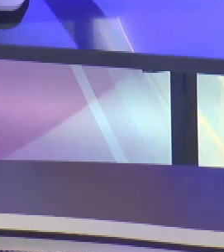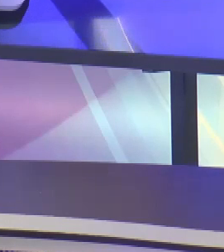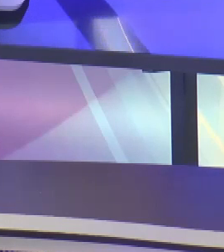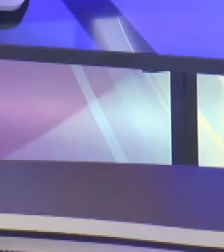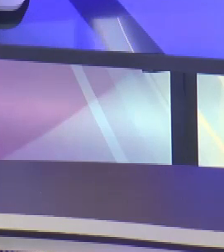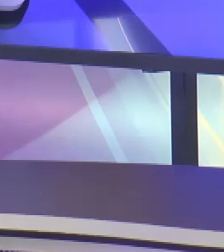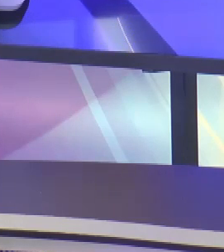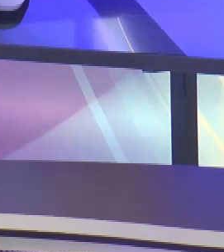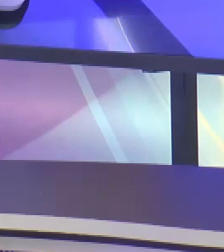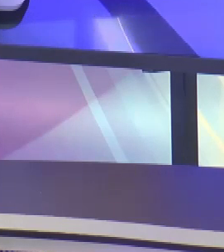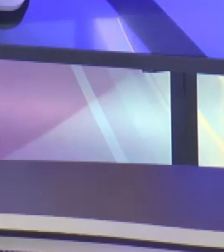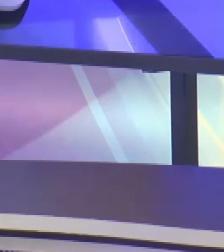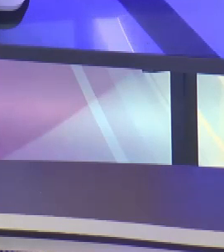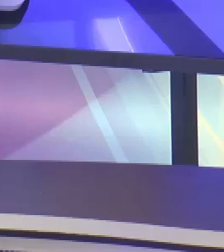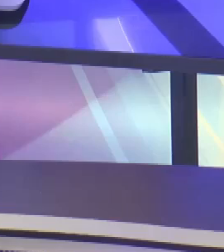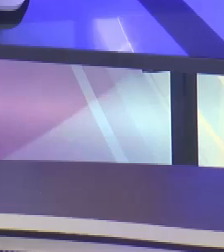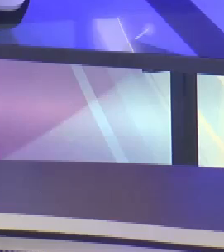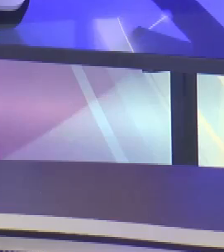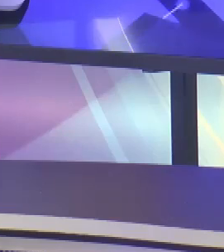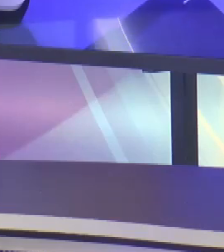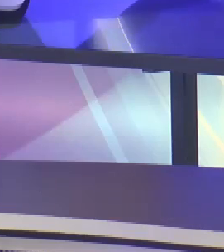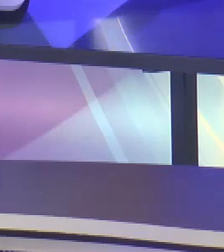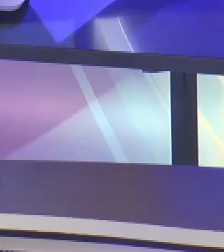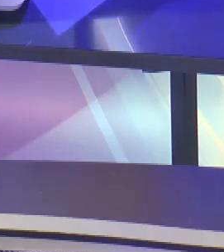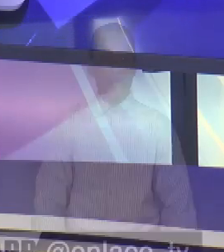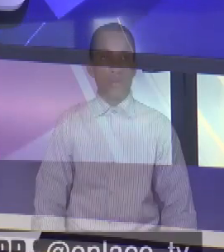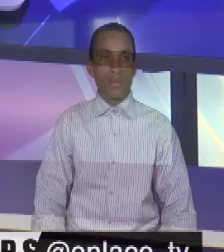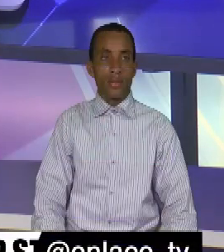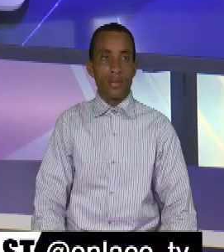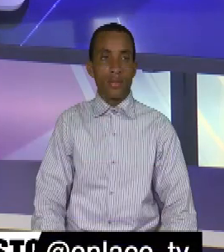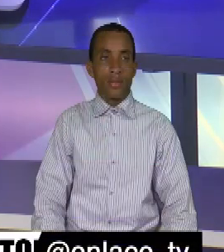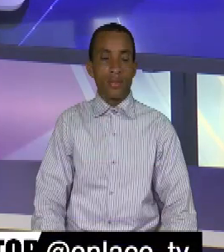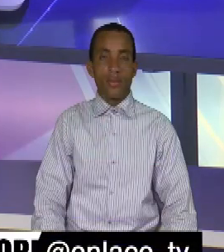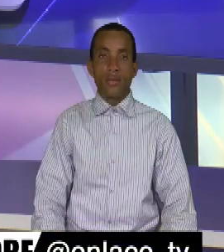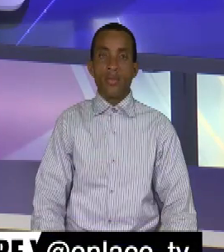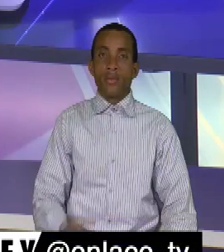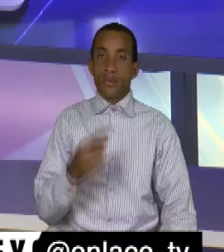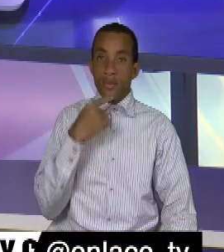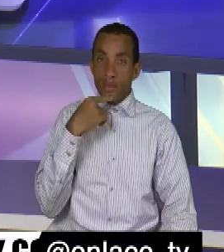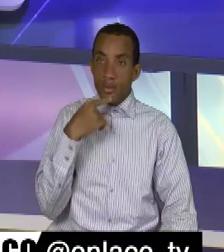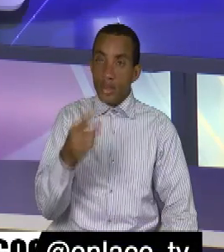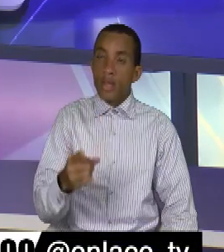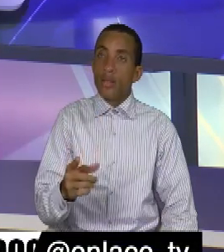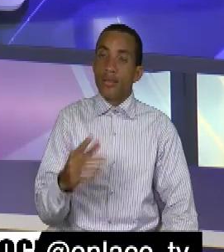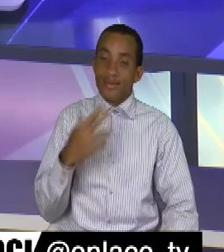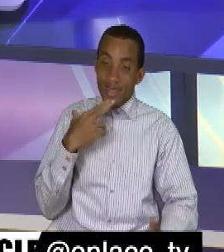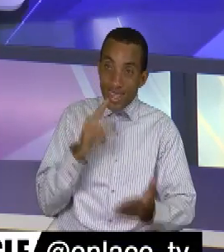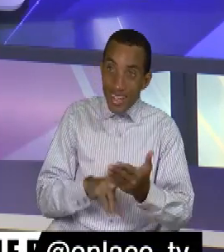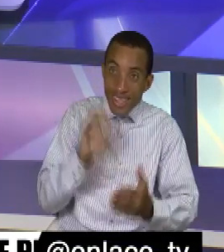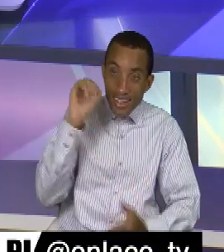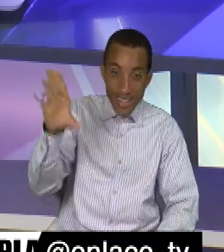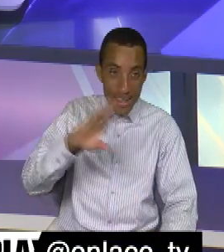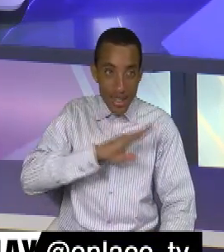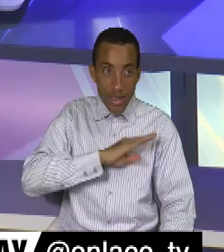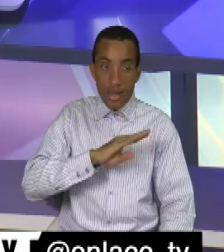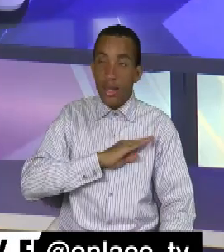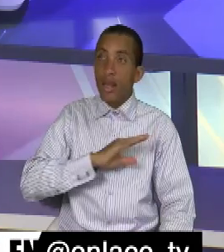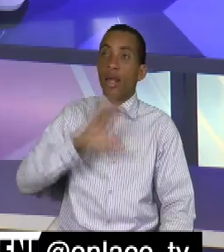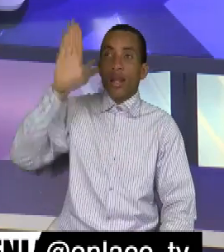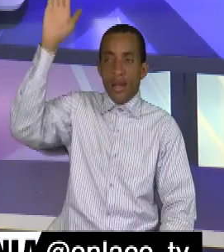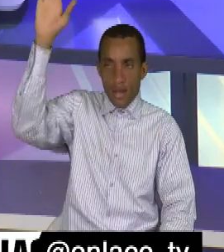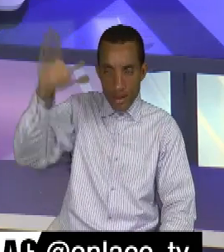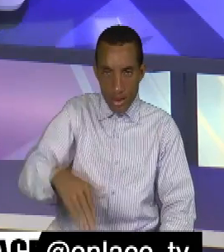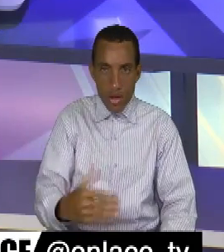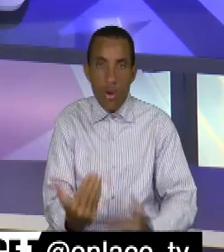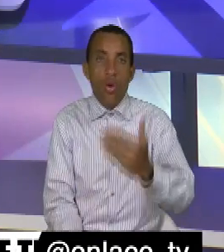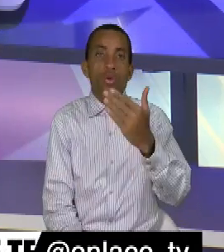Tavera Amado ha respondido a la notificación en la que se le solicita convocar elecciones para nuevo alcalde en Barranca Bermeja. También